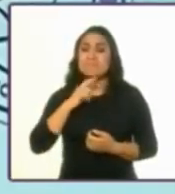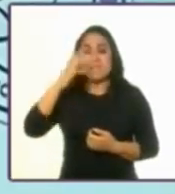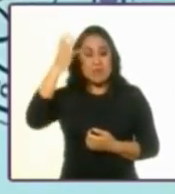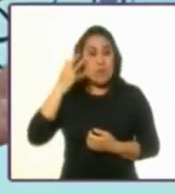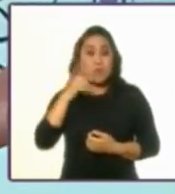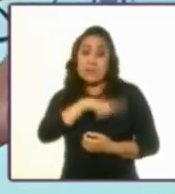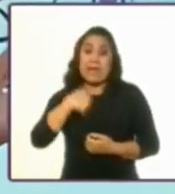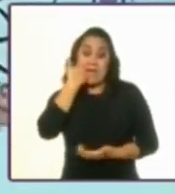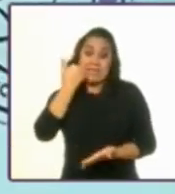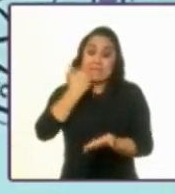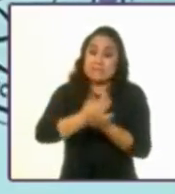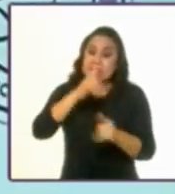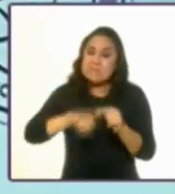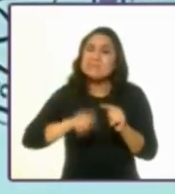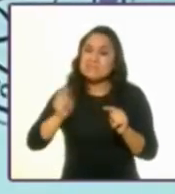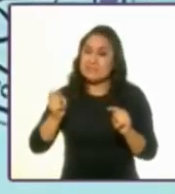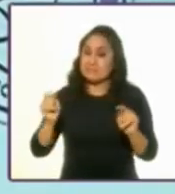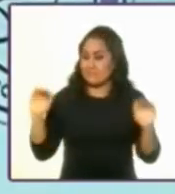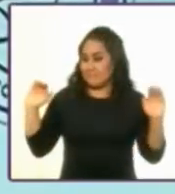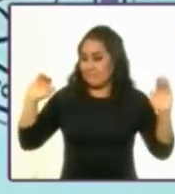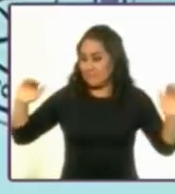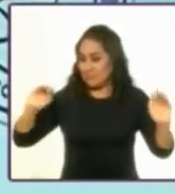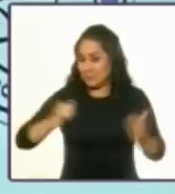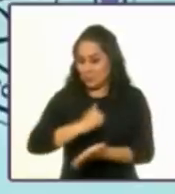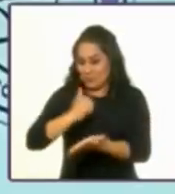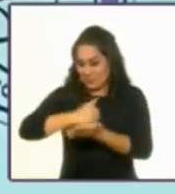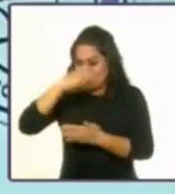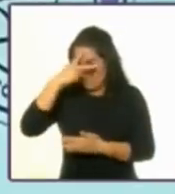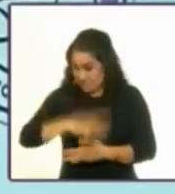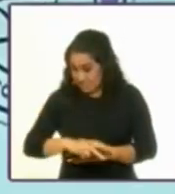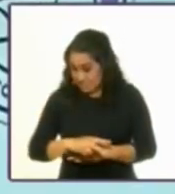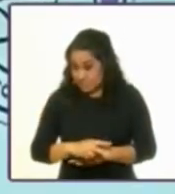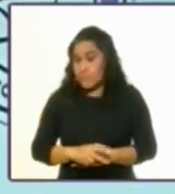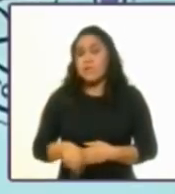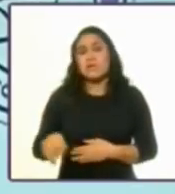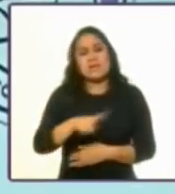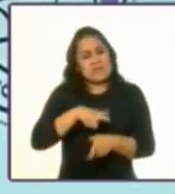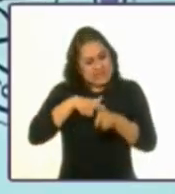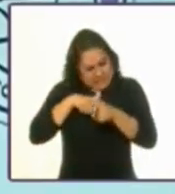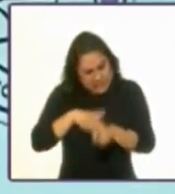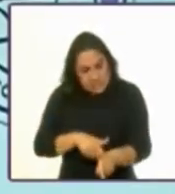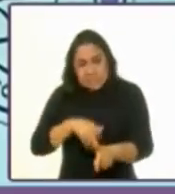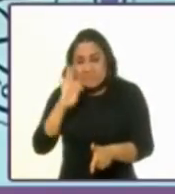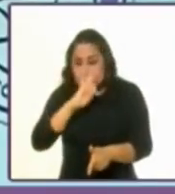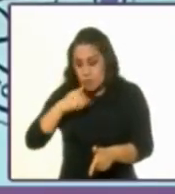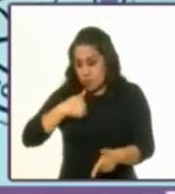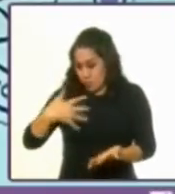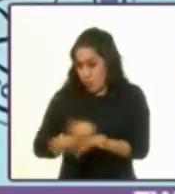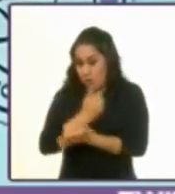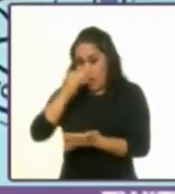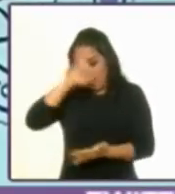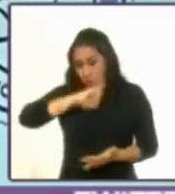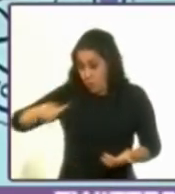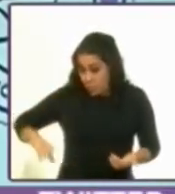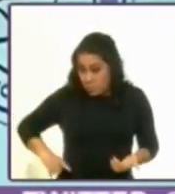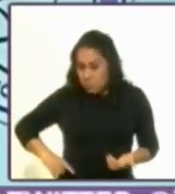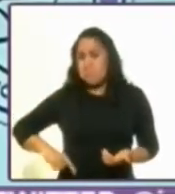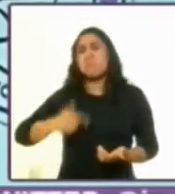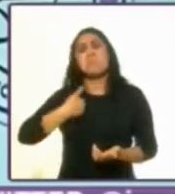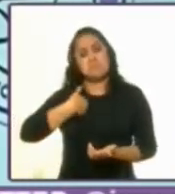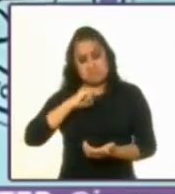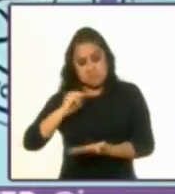parar que es el aeropuerto la ciudad de mexico si vamos adelante como lo haremos como jefe de gobierno voy a